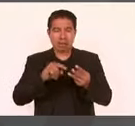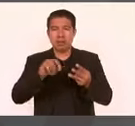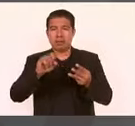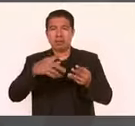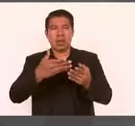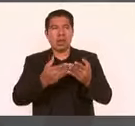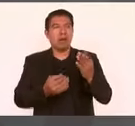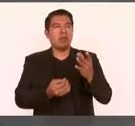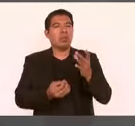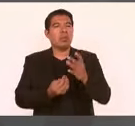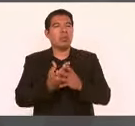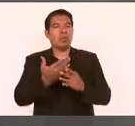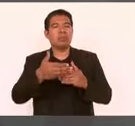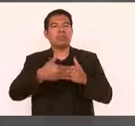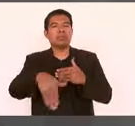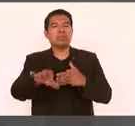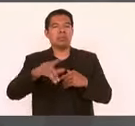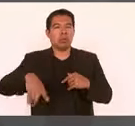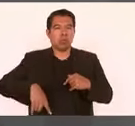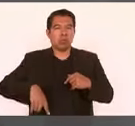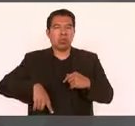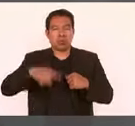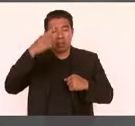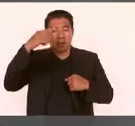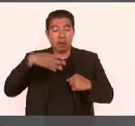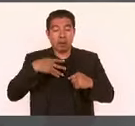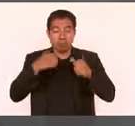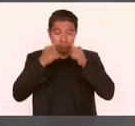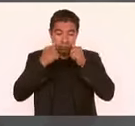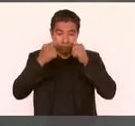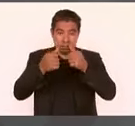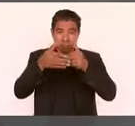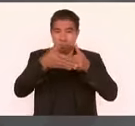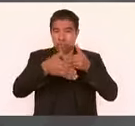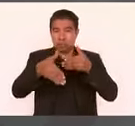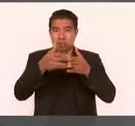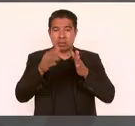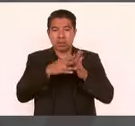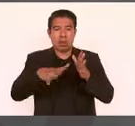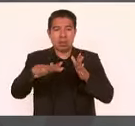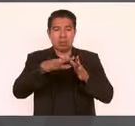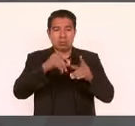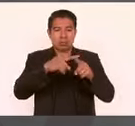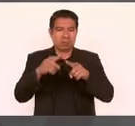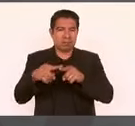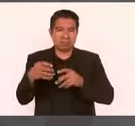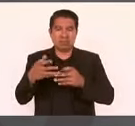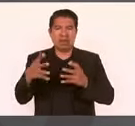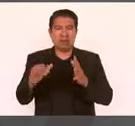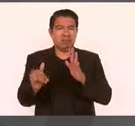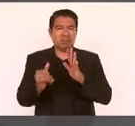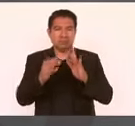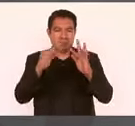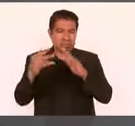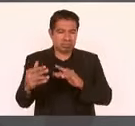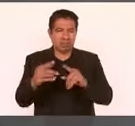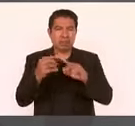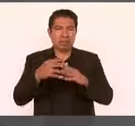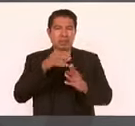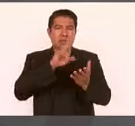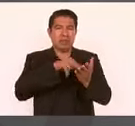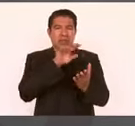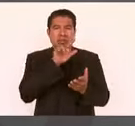la responsabilidad de atender a las personas y comunidades afectadas por los sismos de septiembre de 2017 y